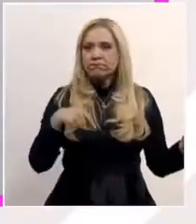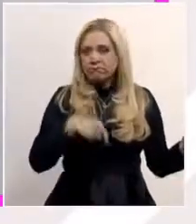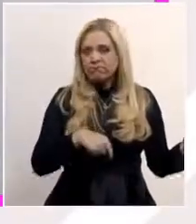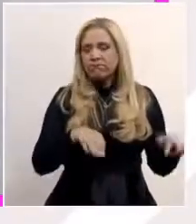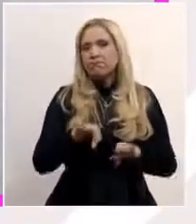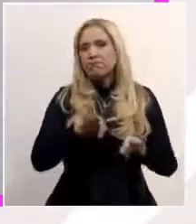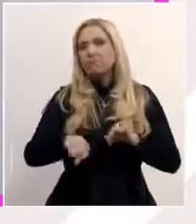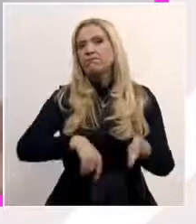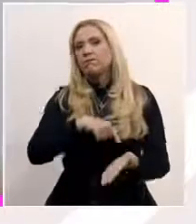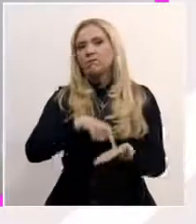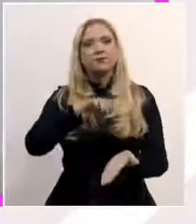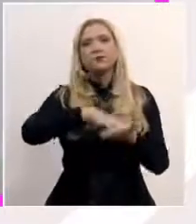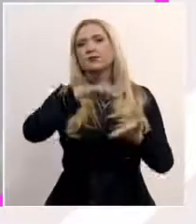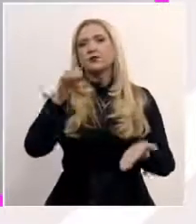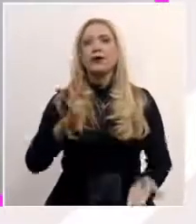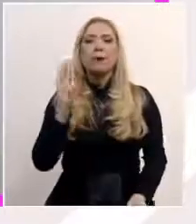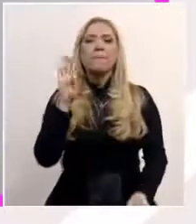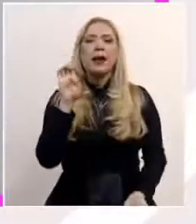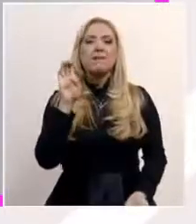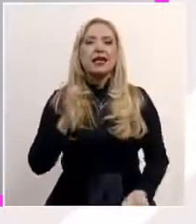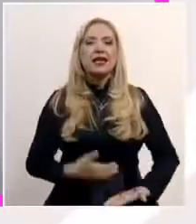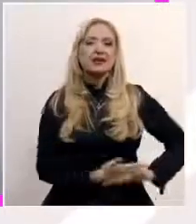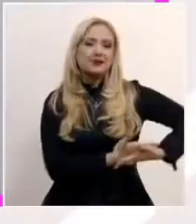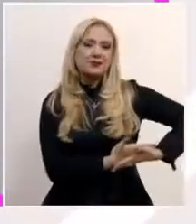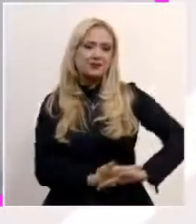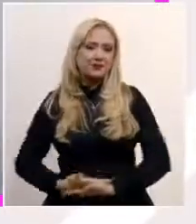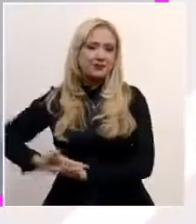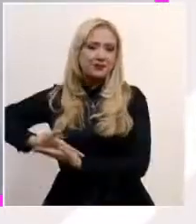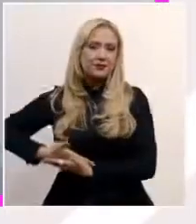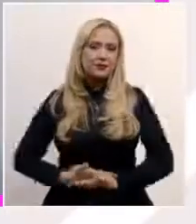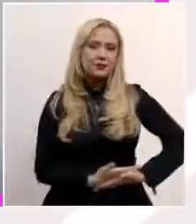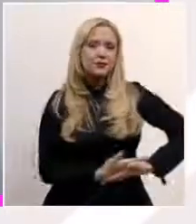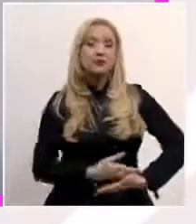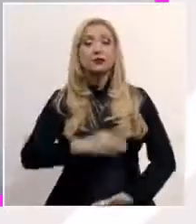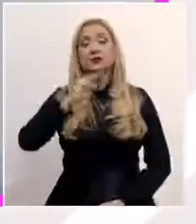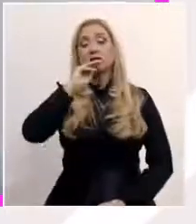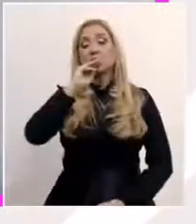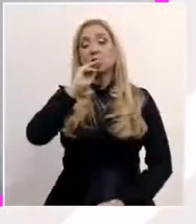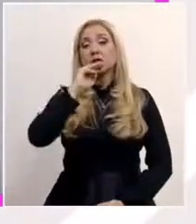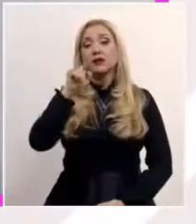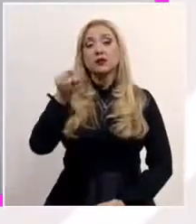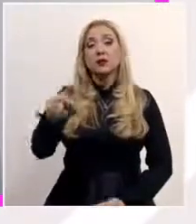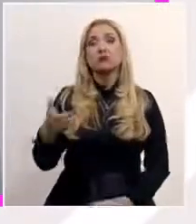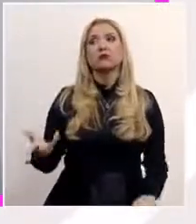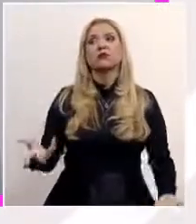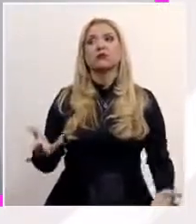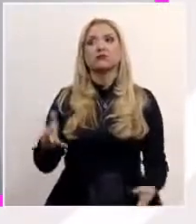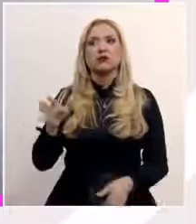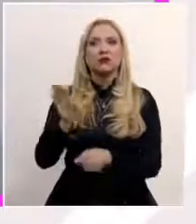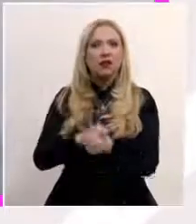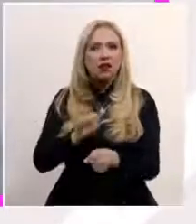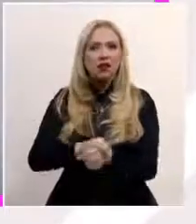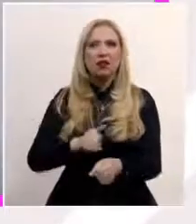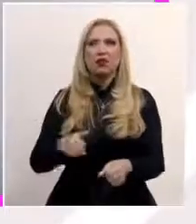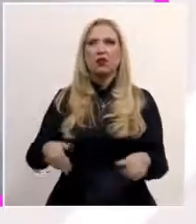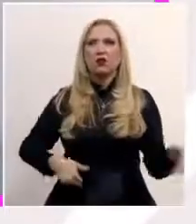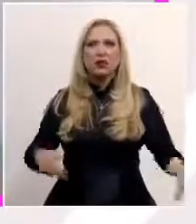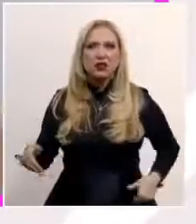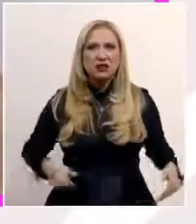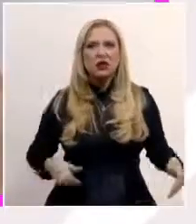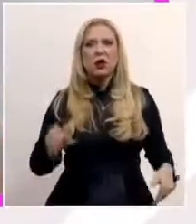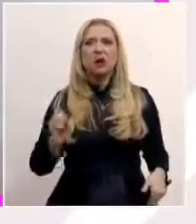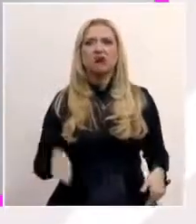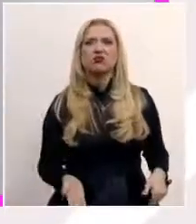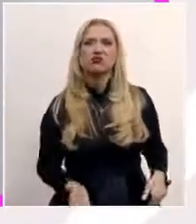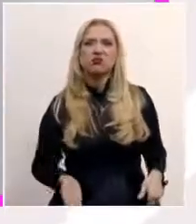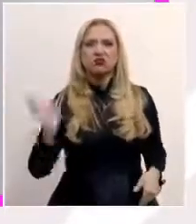decir, un bebé cuya madre sufrió una serie de conductas violentas, de hostigamiento, que quizá fue despedida,